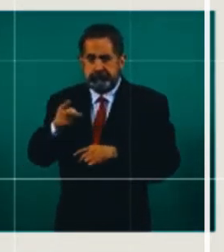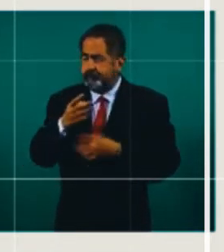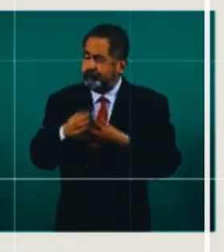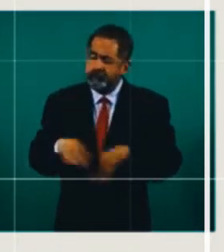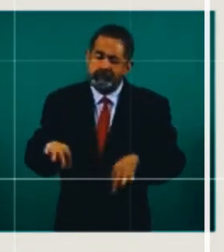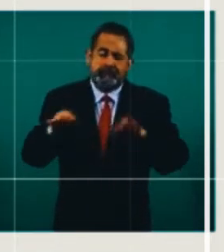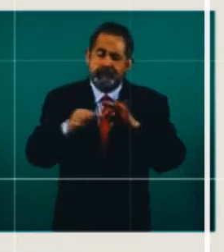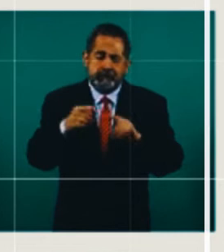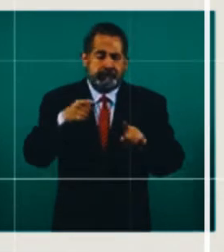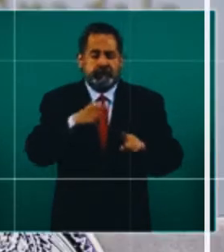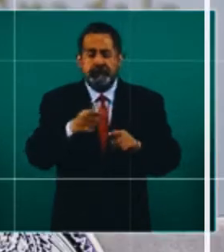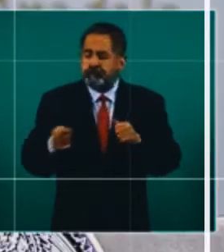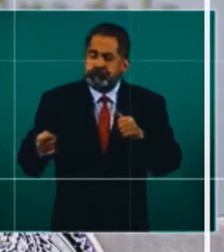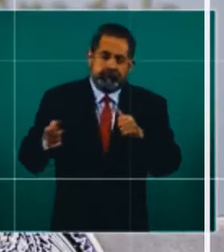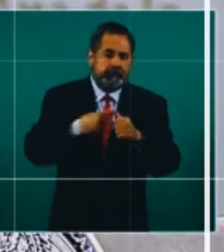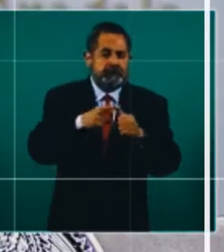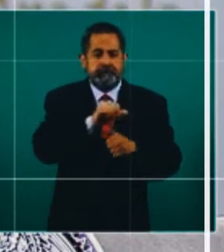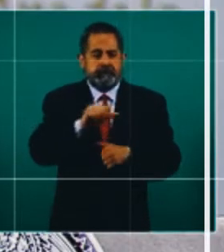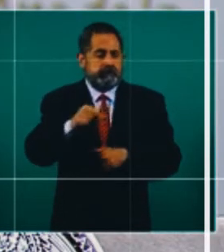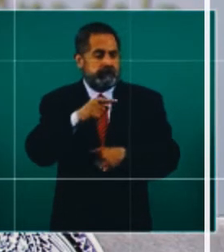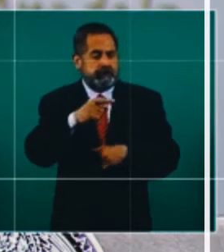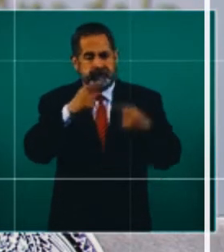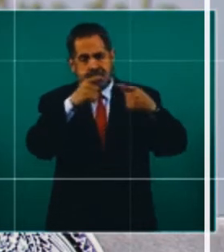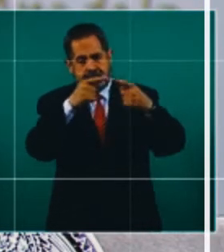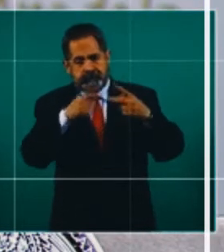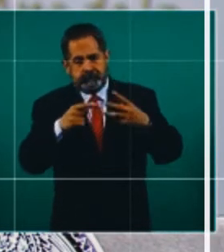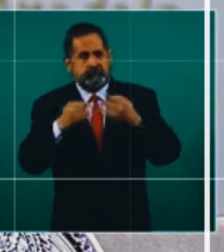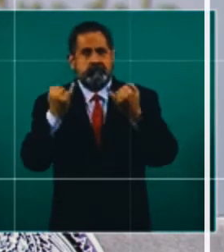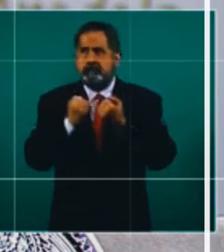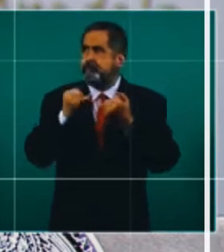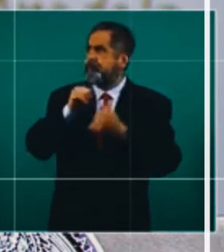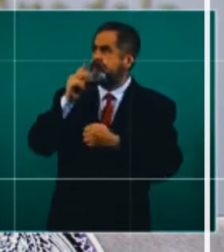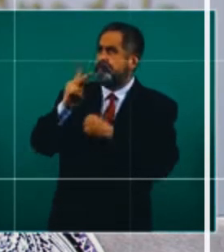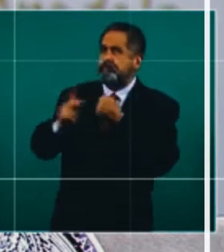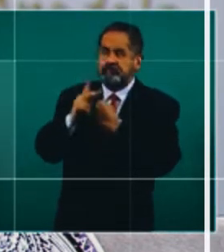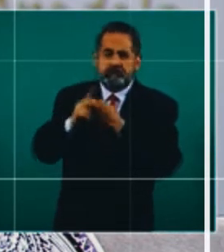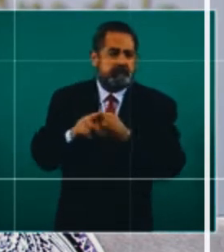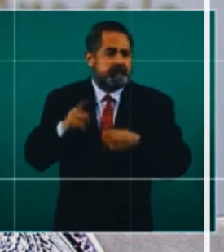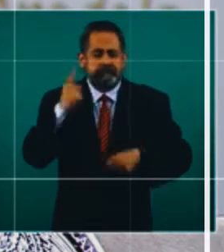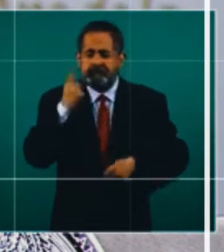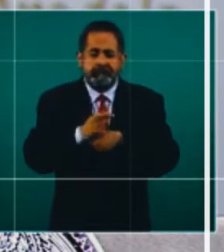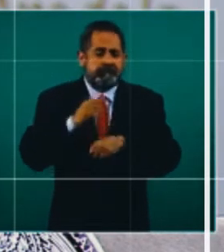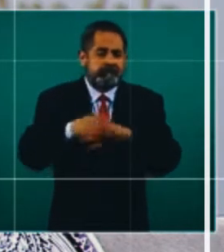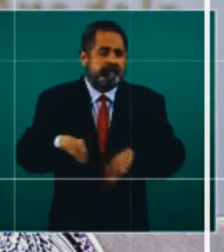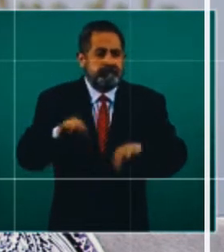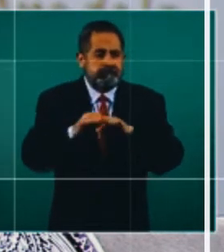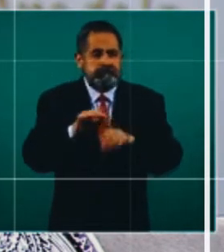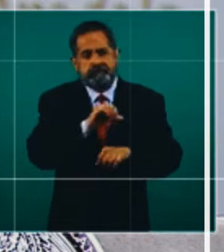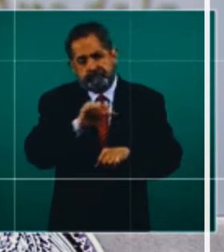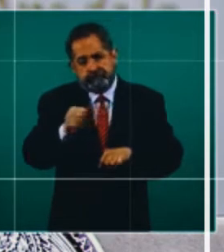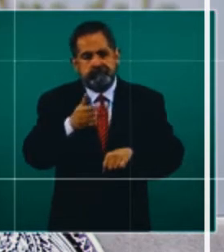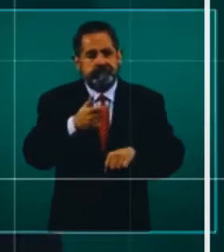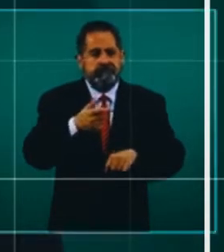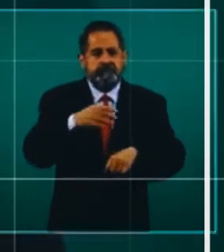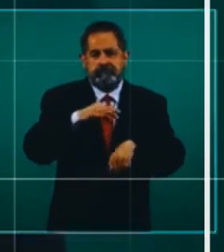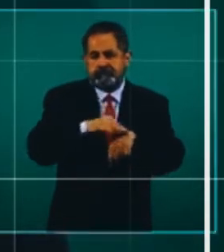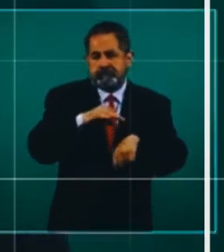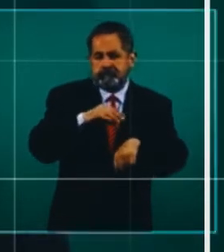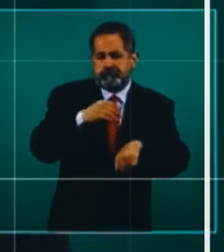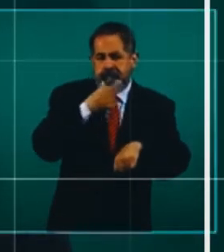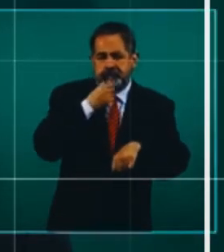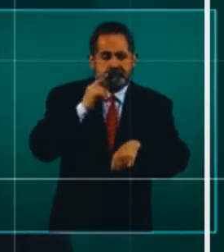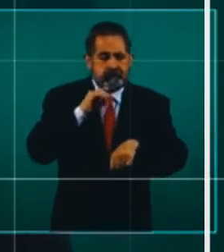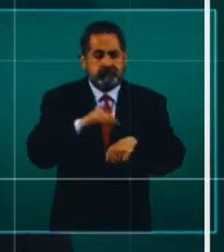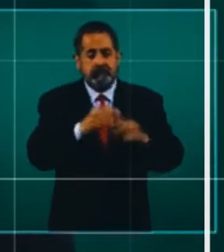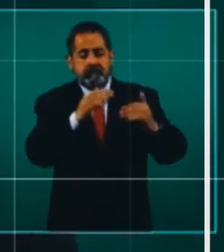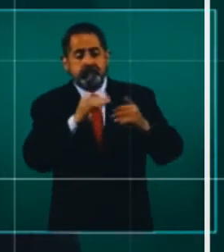importante vacunar en esta secuencia, como lo hacen otros países, siguiendo el eje de priorización de edad, porque esto nos permite tener